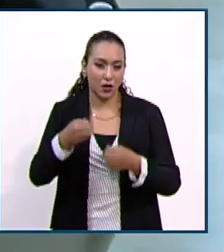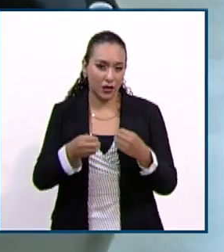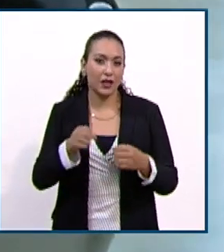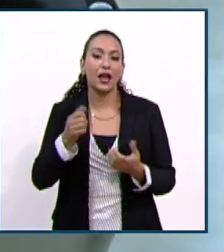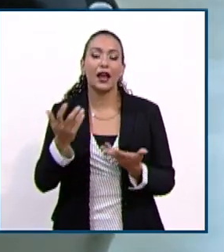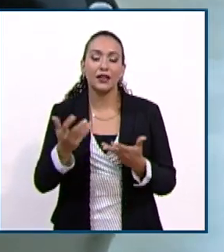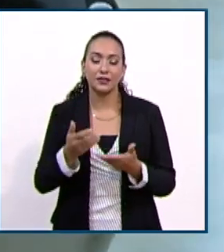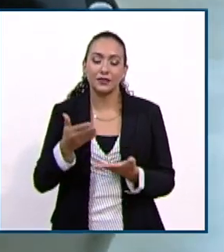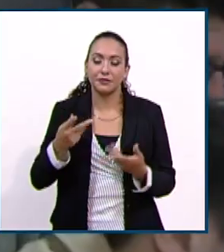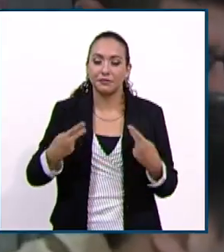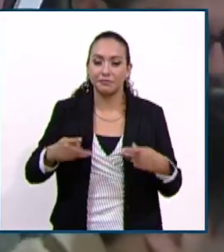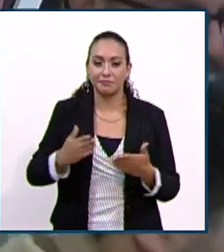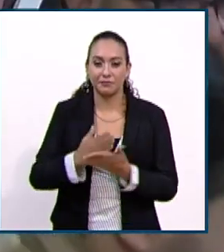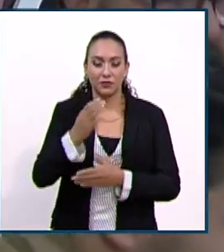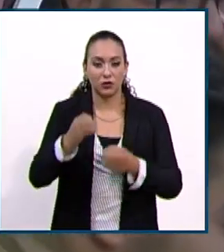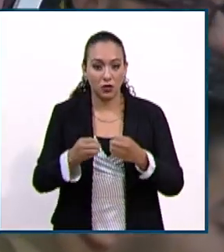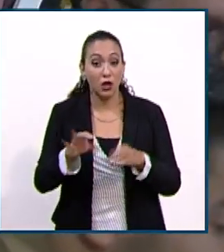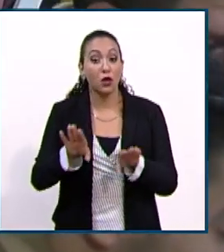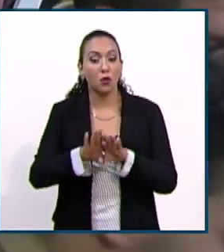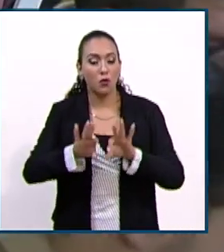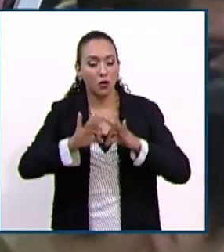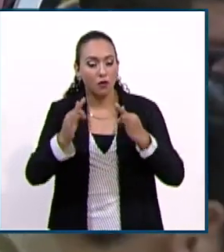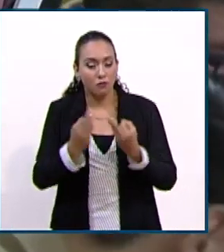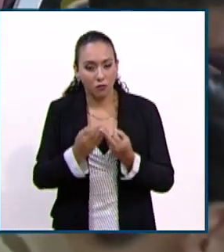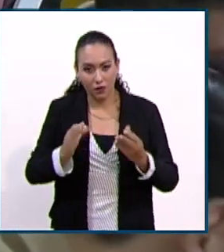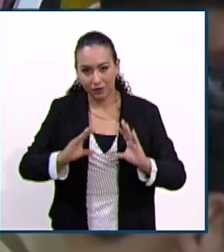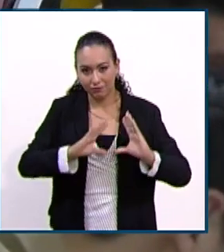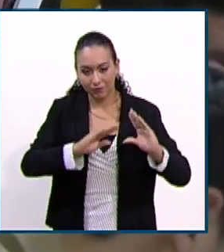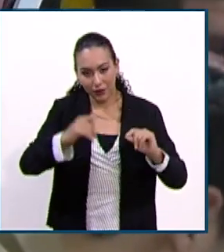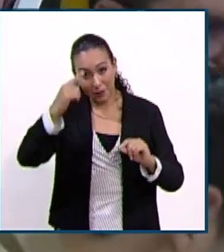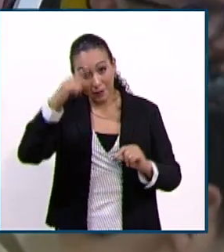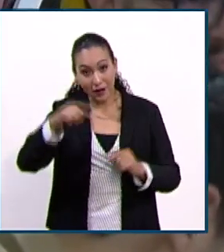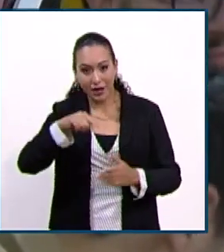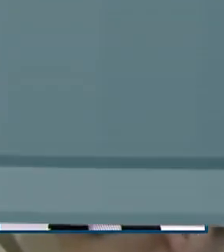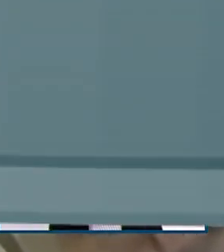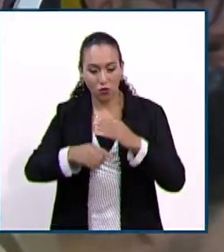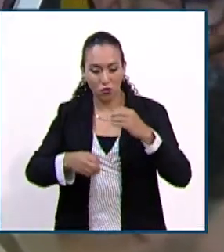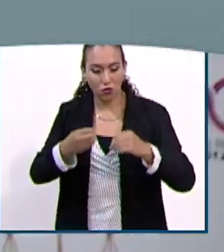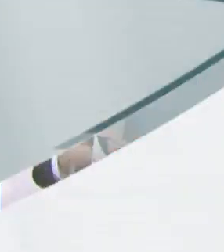justicia, así como en los sistemas de impartición de justicia en el ámbito local.